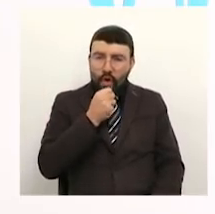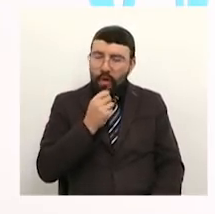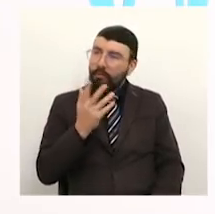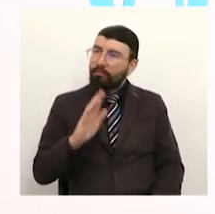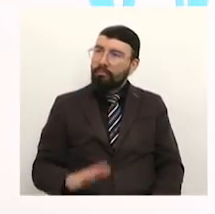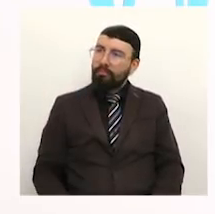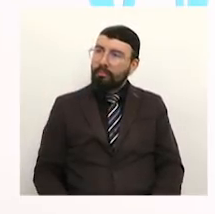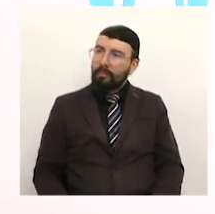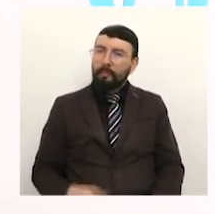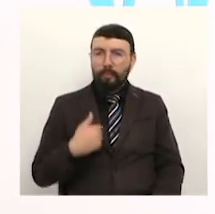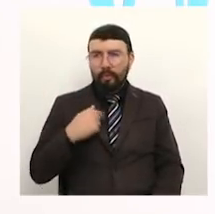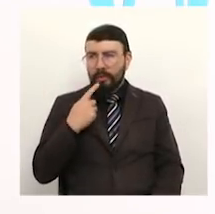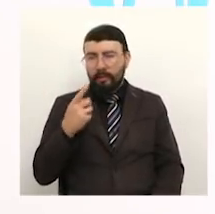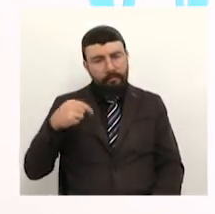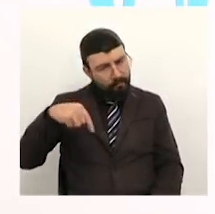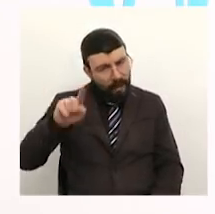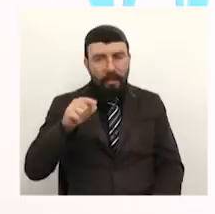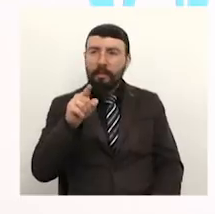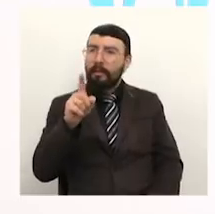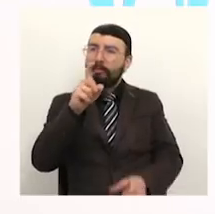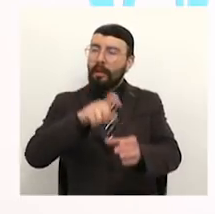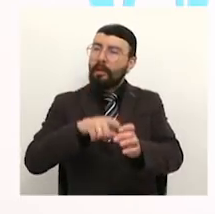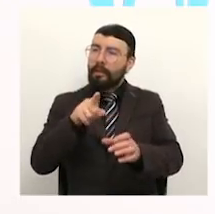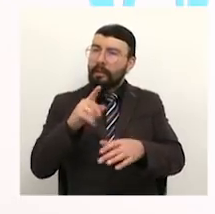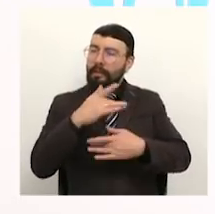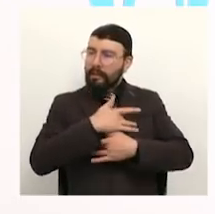ya que puedan al puerto de salud